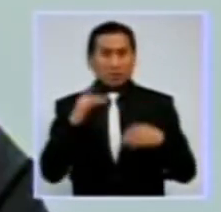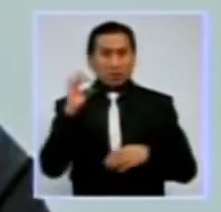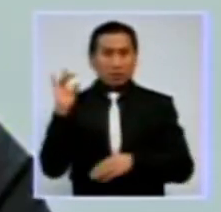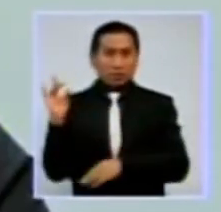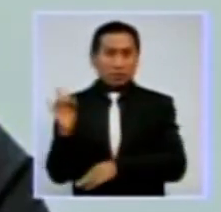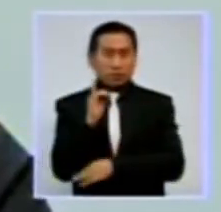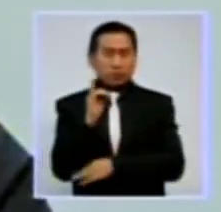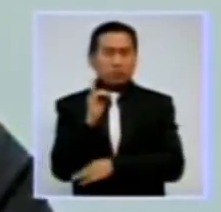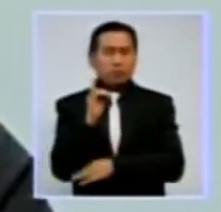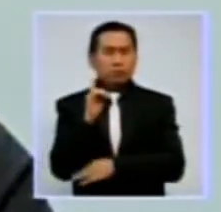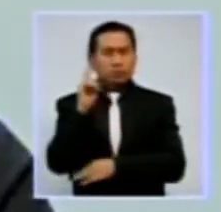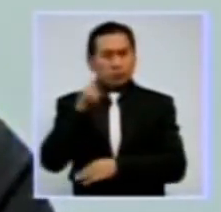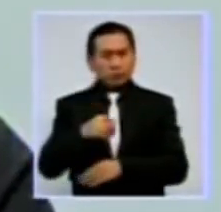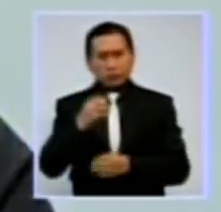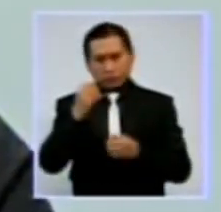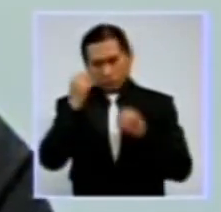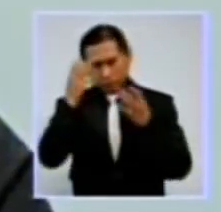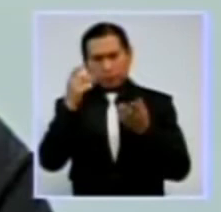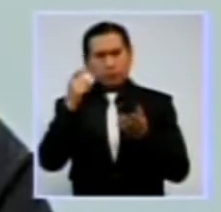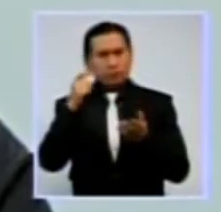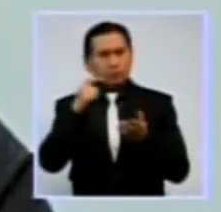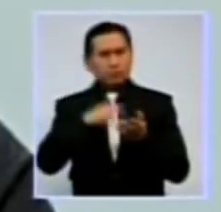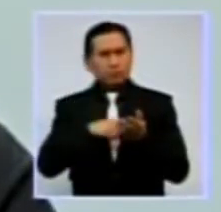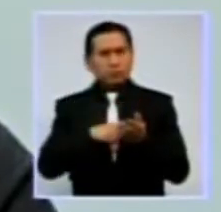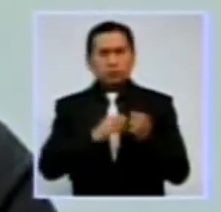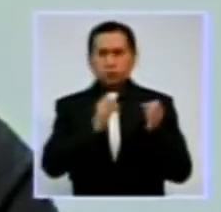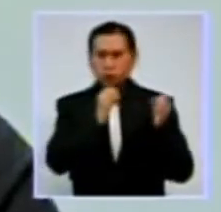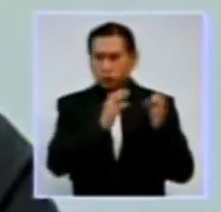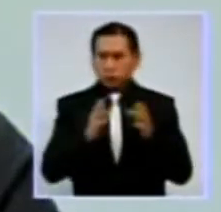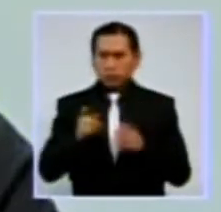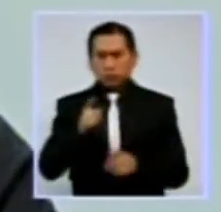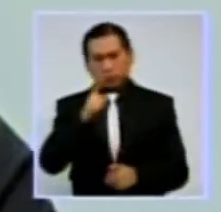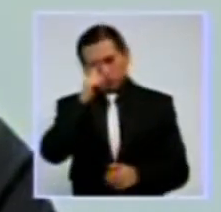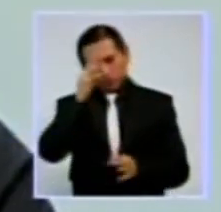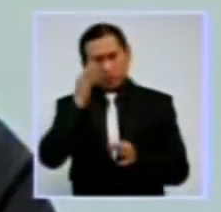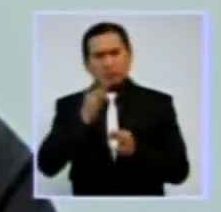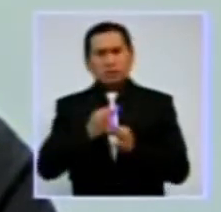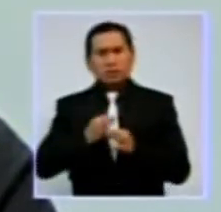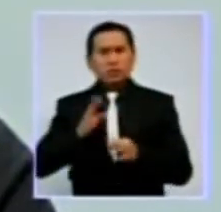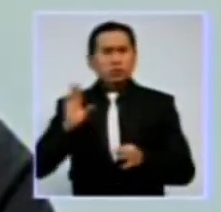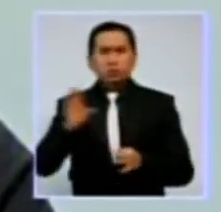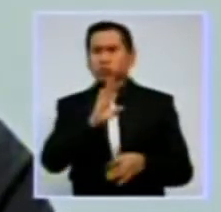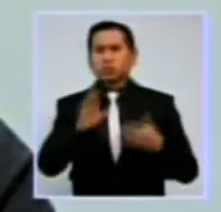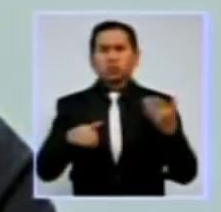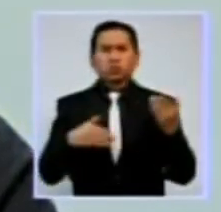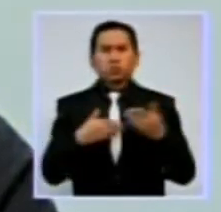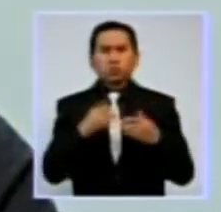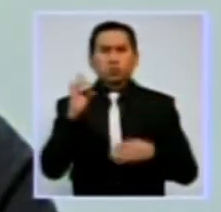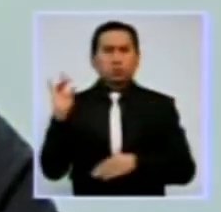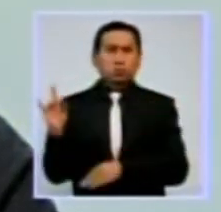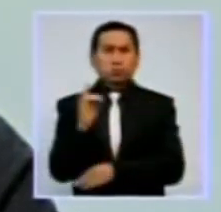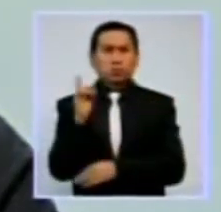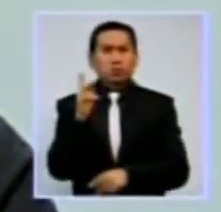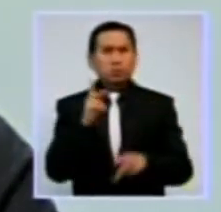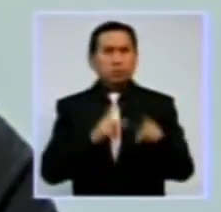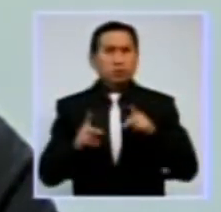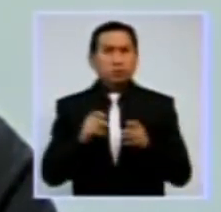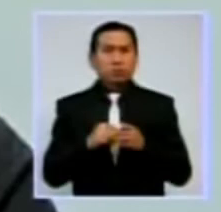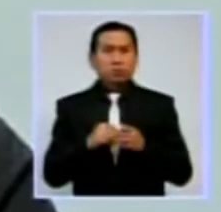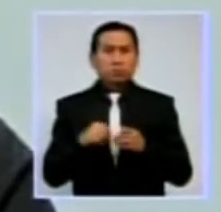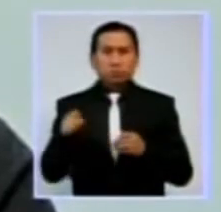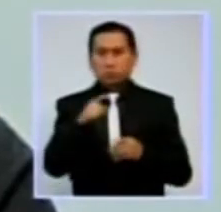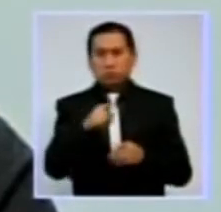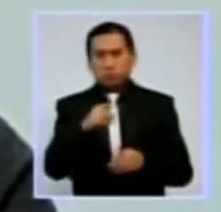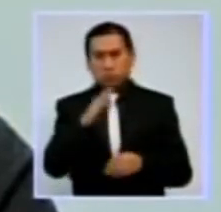debe ser cumplido de manera ordenada y disciplinada por la población boliviana sólo así